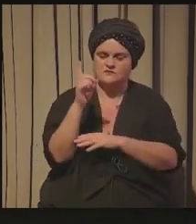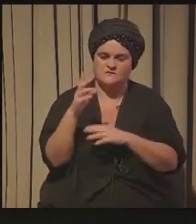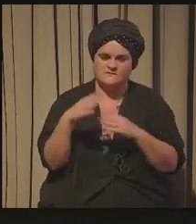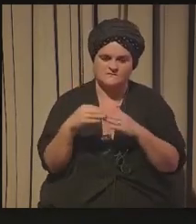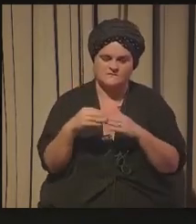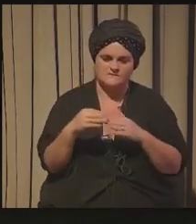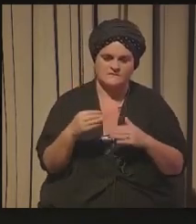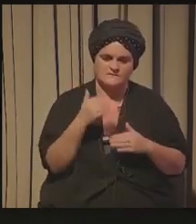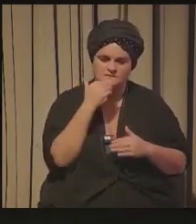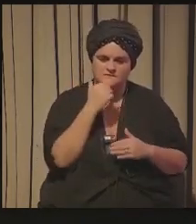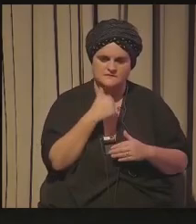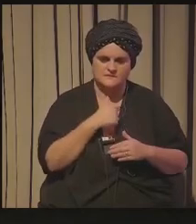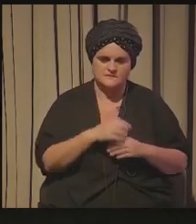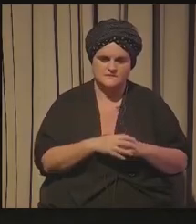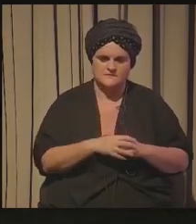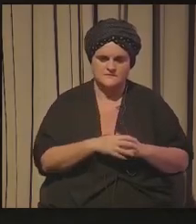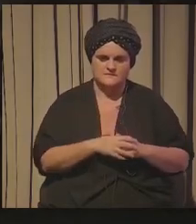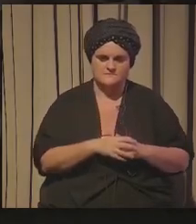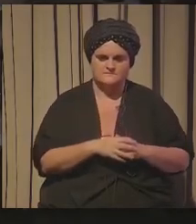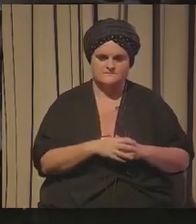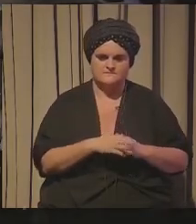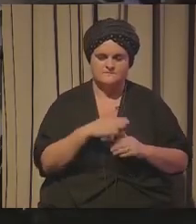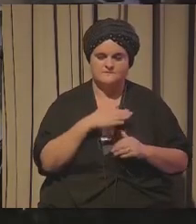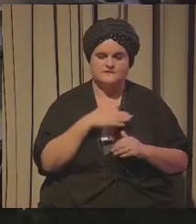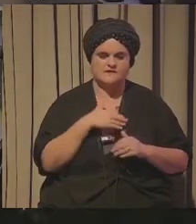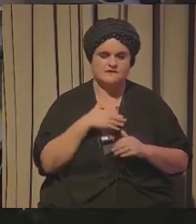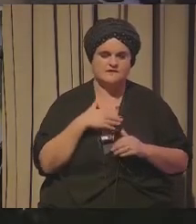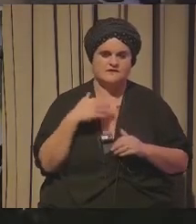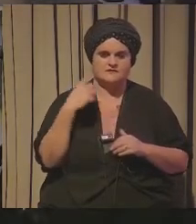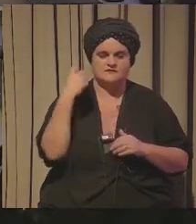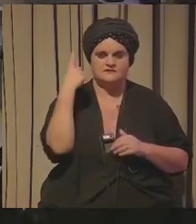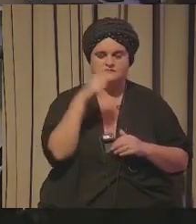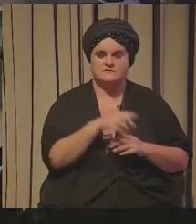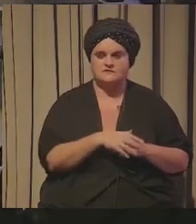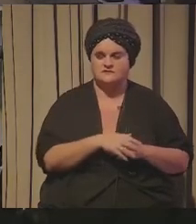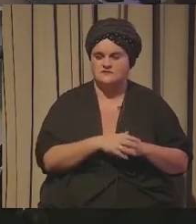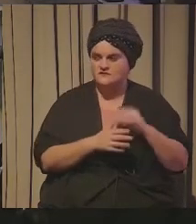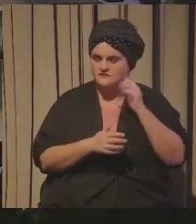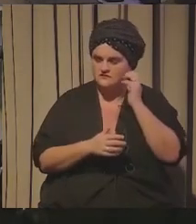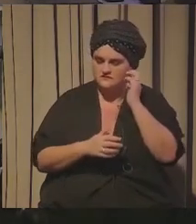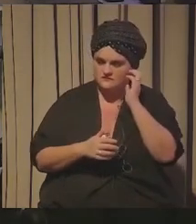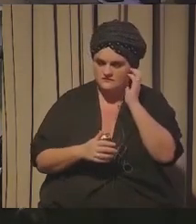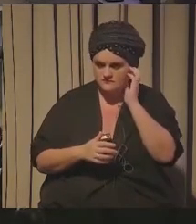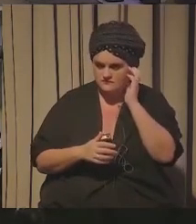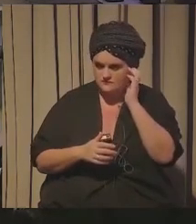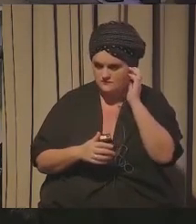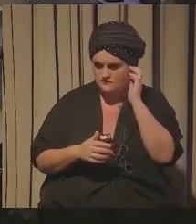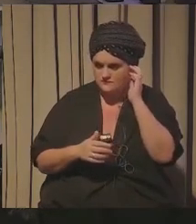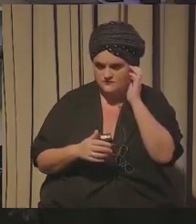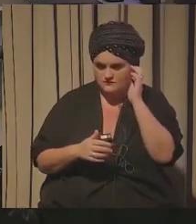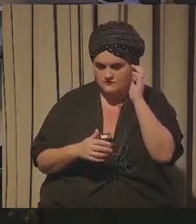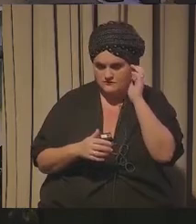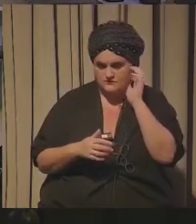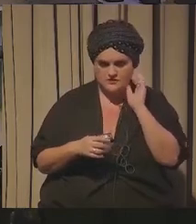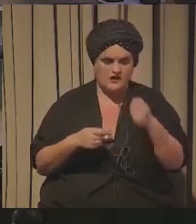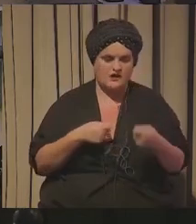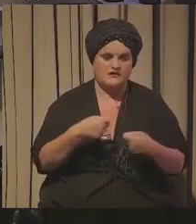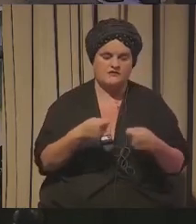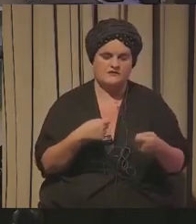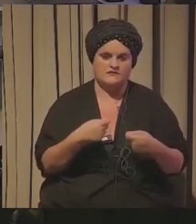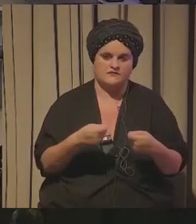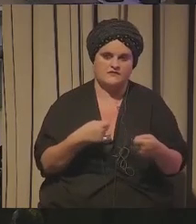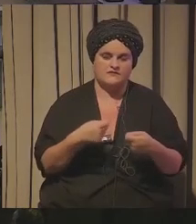Bueno, me gustaría saber, como no has llevado a cabo ninguna acción comercial, ¿estás trabajando ya